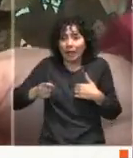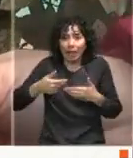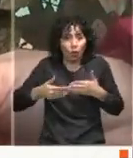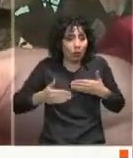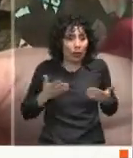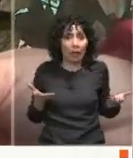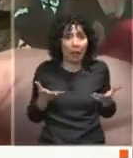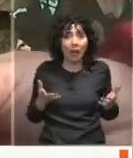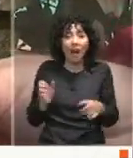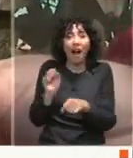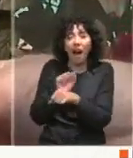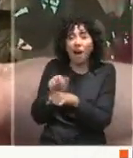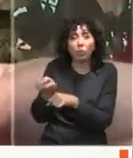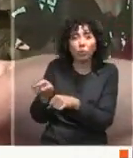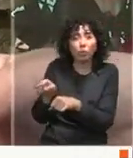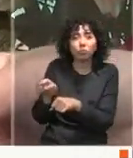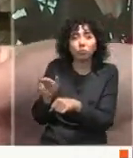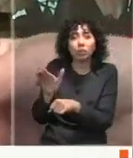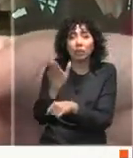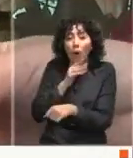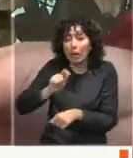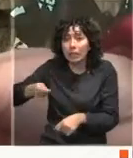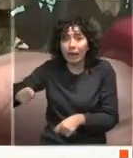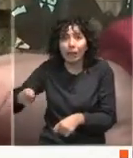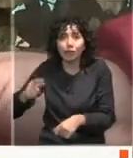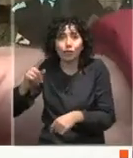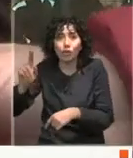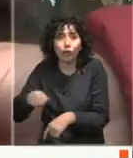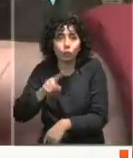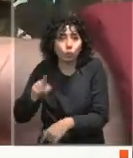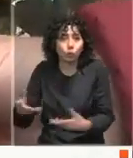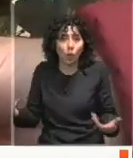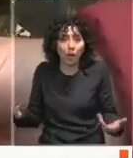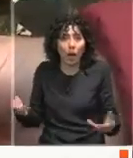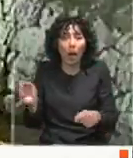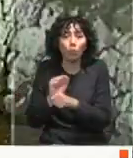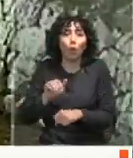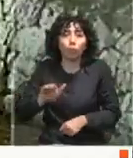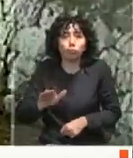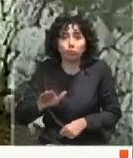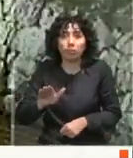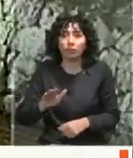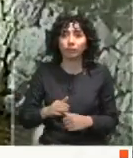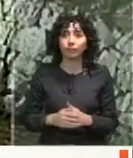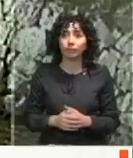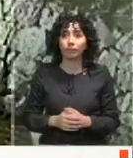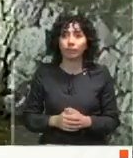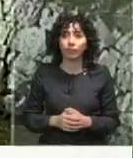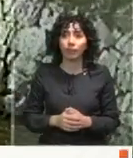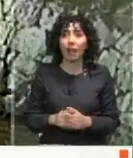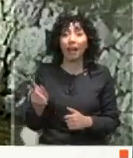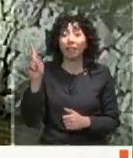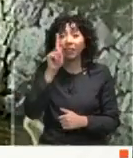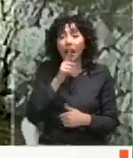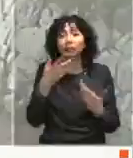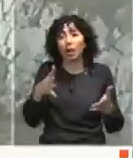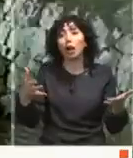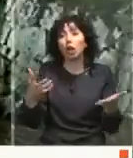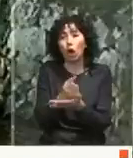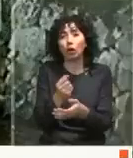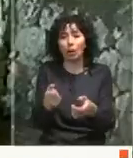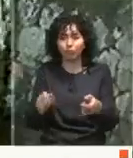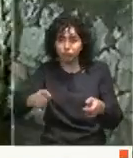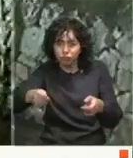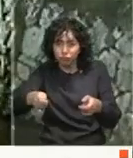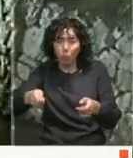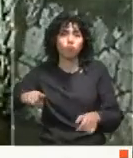vehículo si no tiene las llaves en su interior no funciona, entonces se detienen unas cuadras. Pero al final lograron hacerlo andar y huyeron.